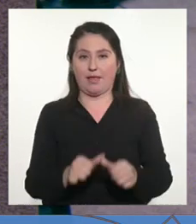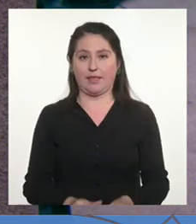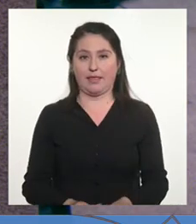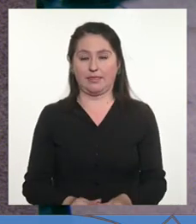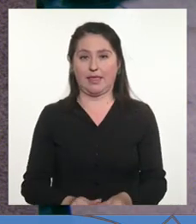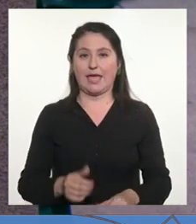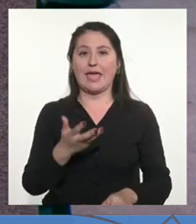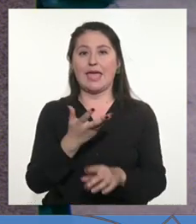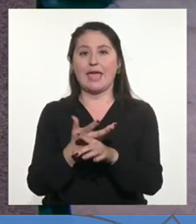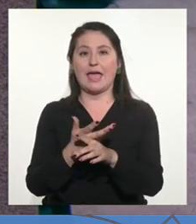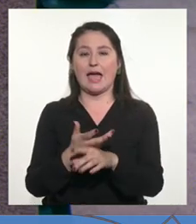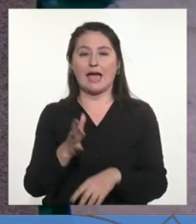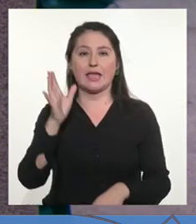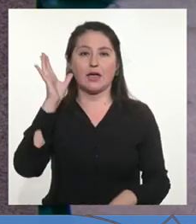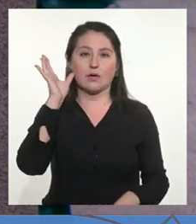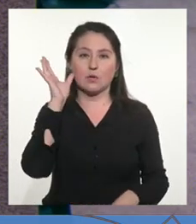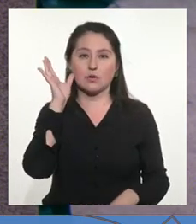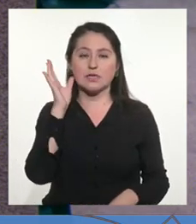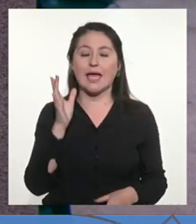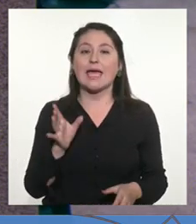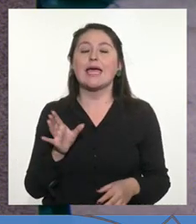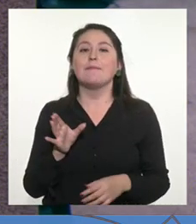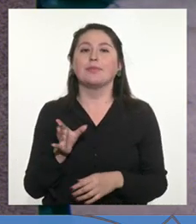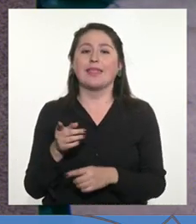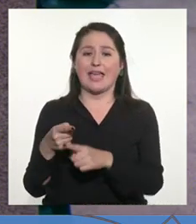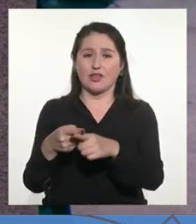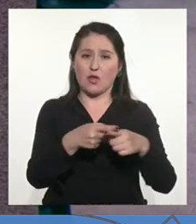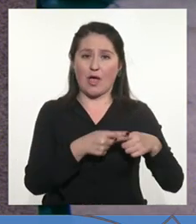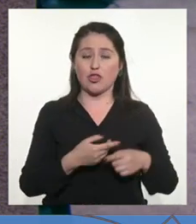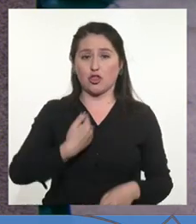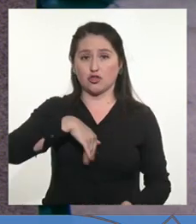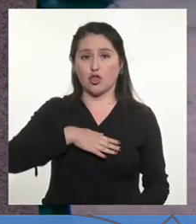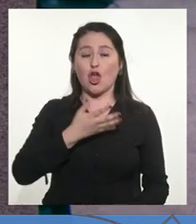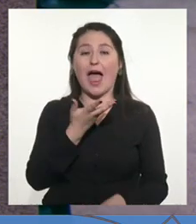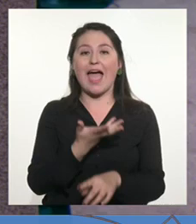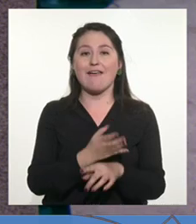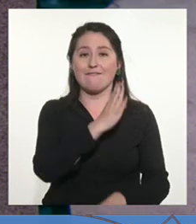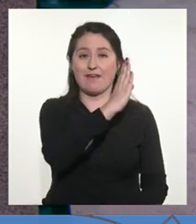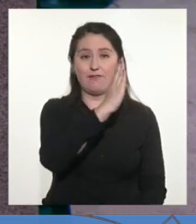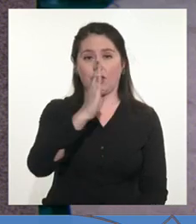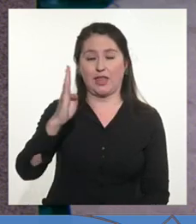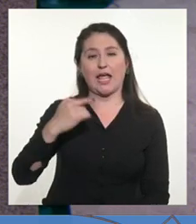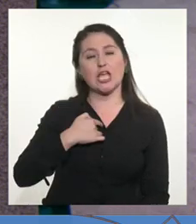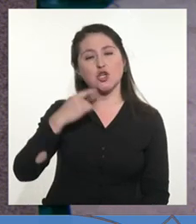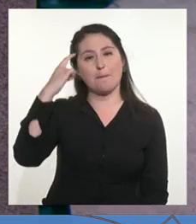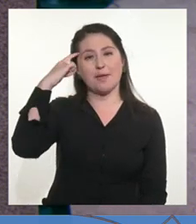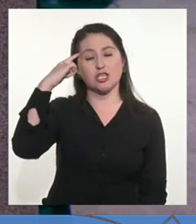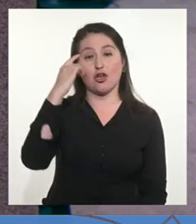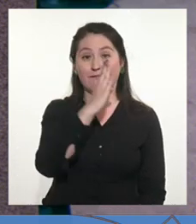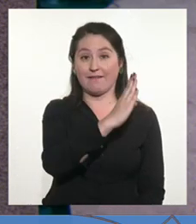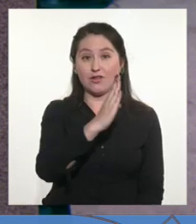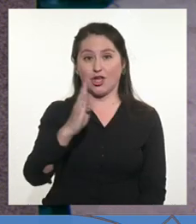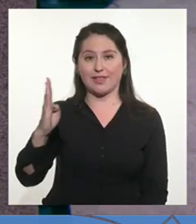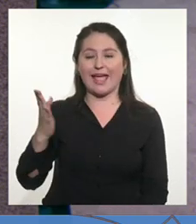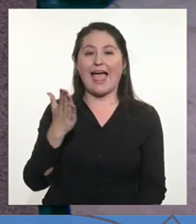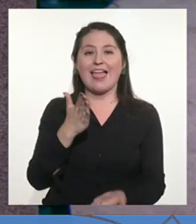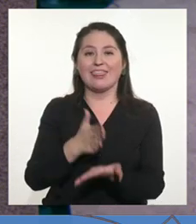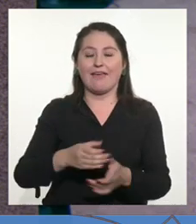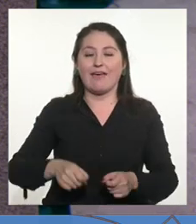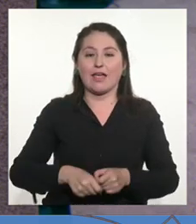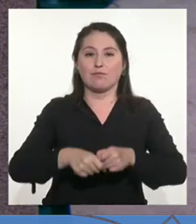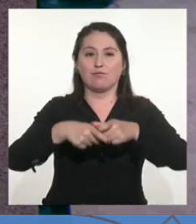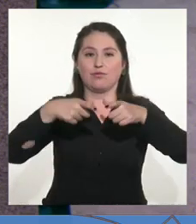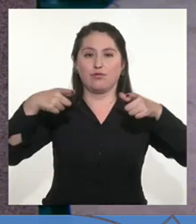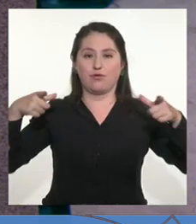escucha y capacidad de decisión colectiva pero nosotros tenemos la biblioteca y yo pienso que la biblioteca tiene que ampliar su sello yo